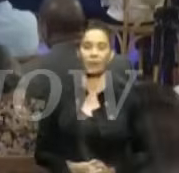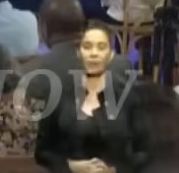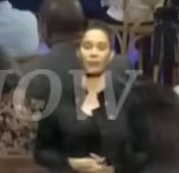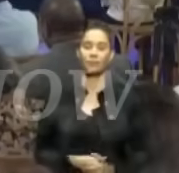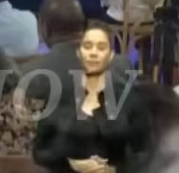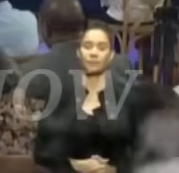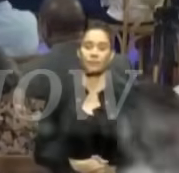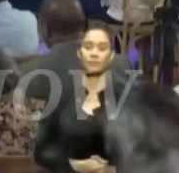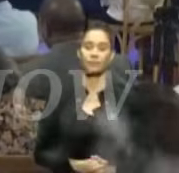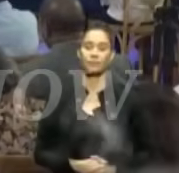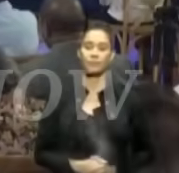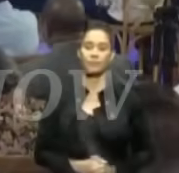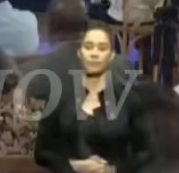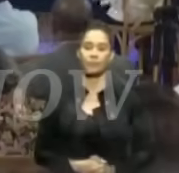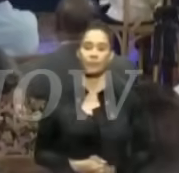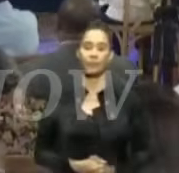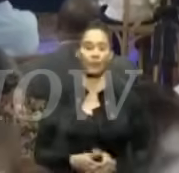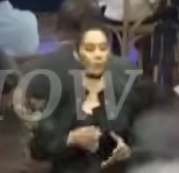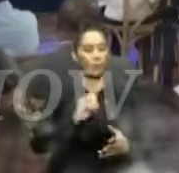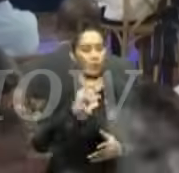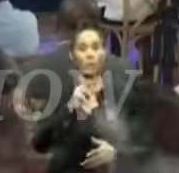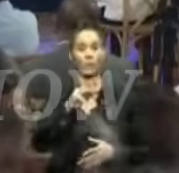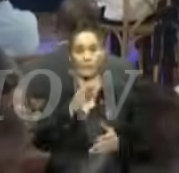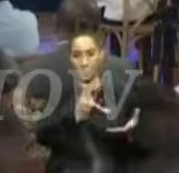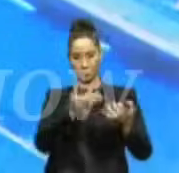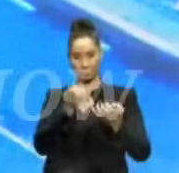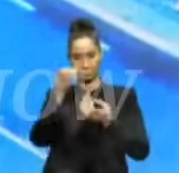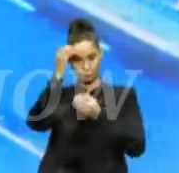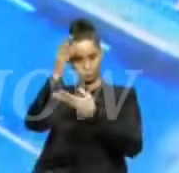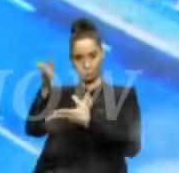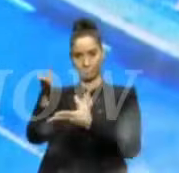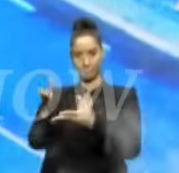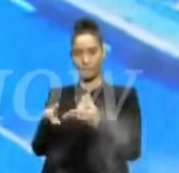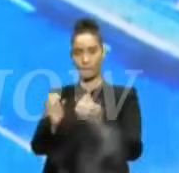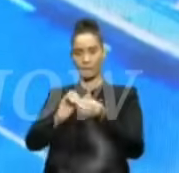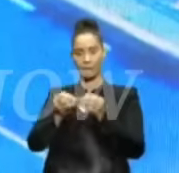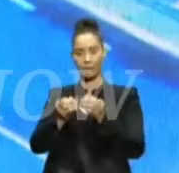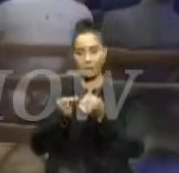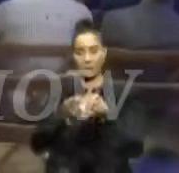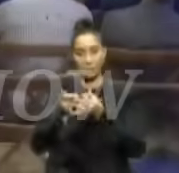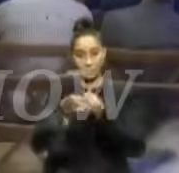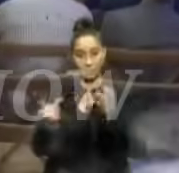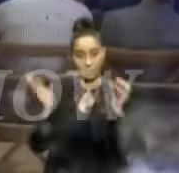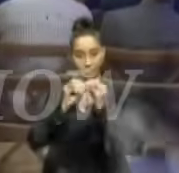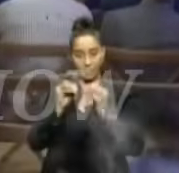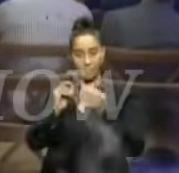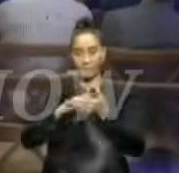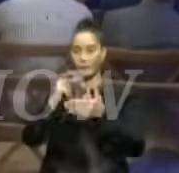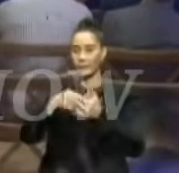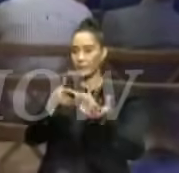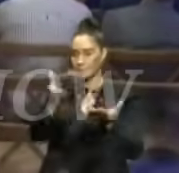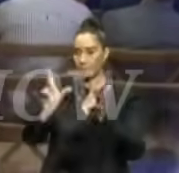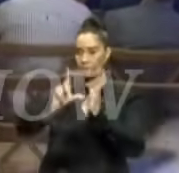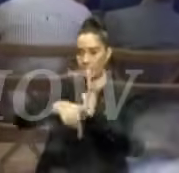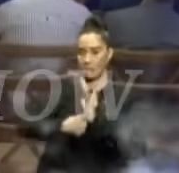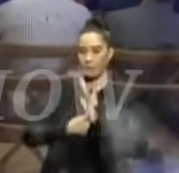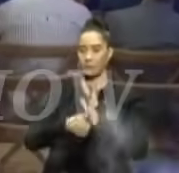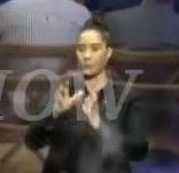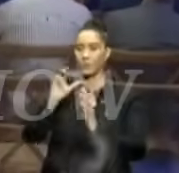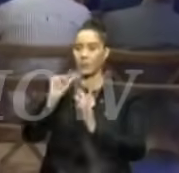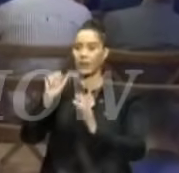inmediatamente quiero Olmedo si puedes abundar sobre estos proyectos también y lo que hemos hecho para después pasar a